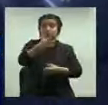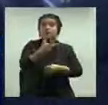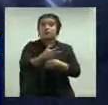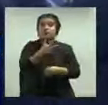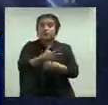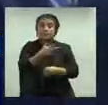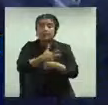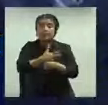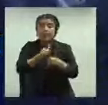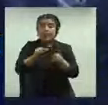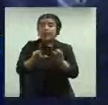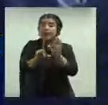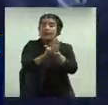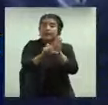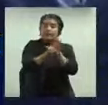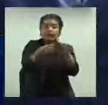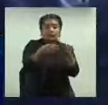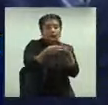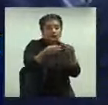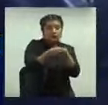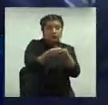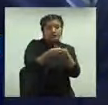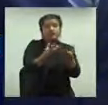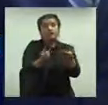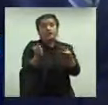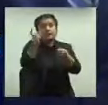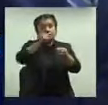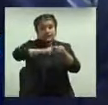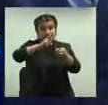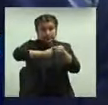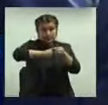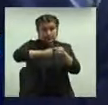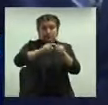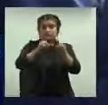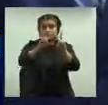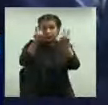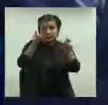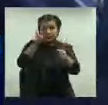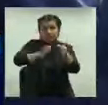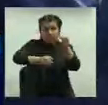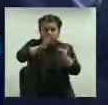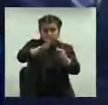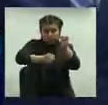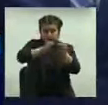Guatemala, Ley de Comisiones de Postulación y Ley de la Carrera Judicial.